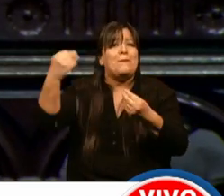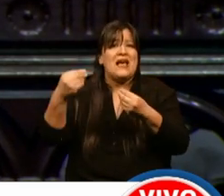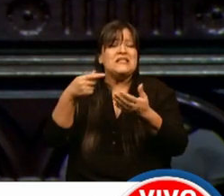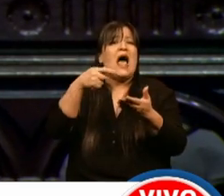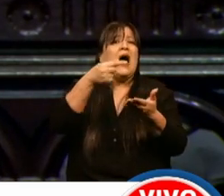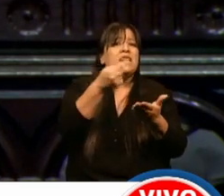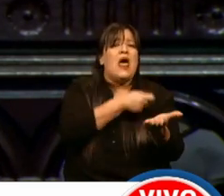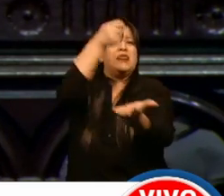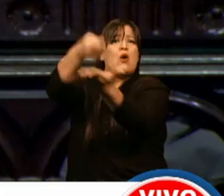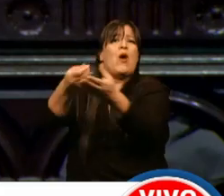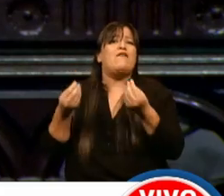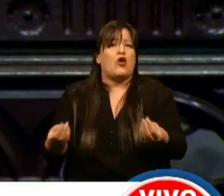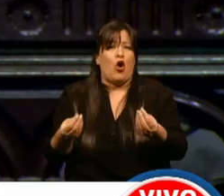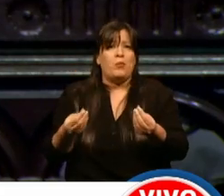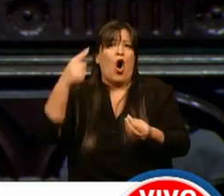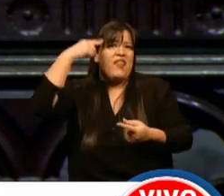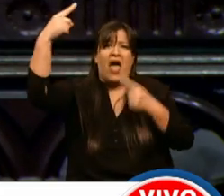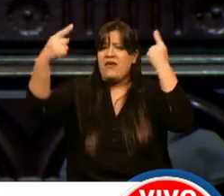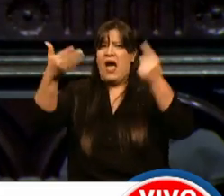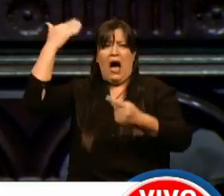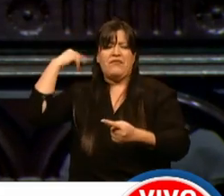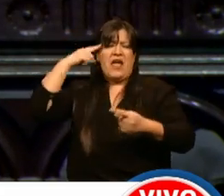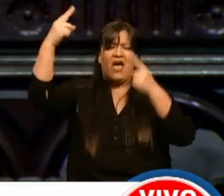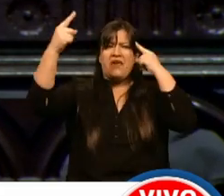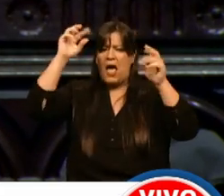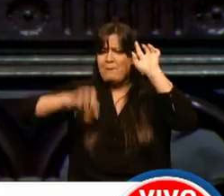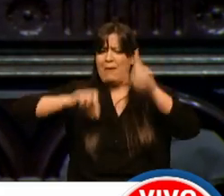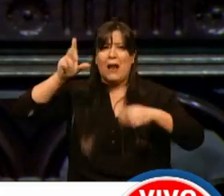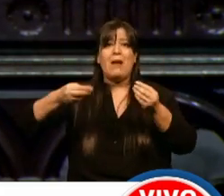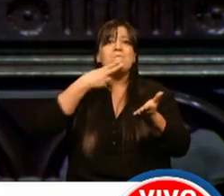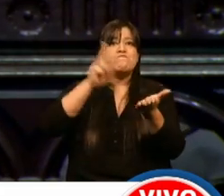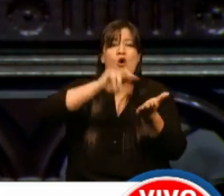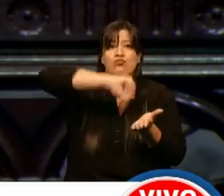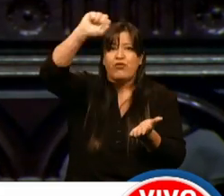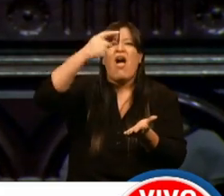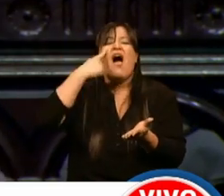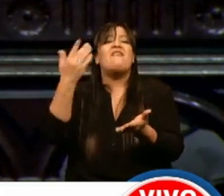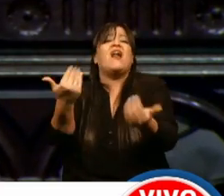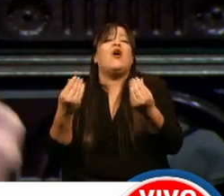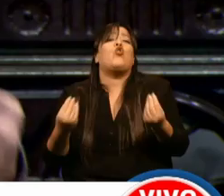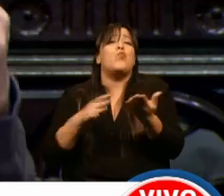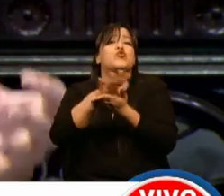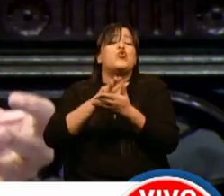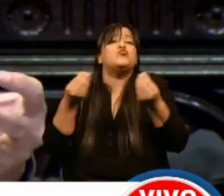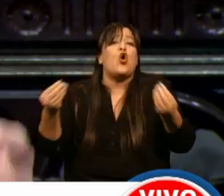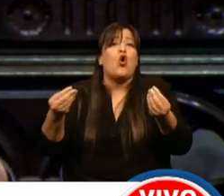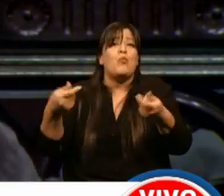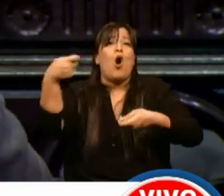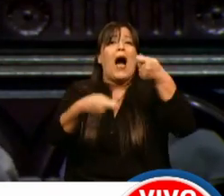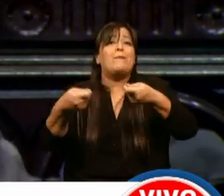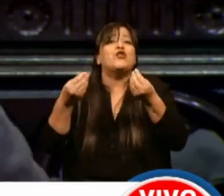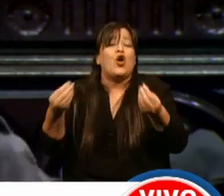que de estas cosas tantas ideas que hubo para poder subir las tarifas sería bueno escuchar como pueden aportar